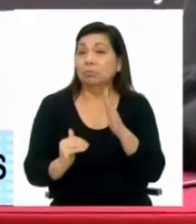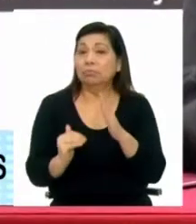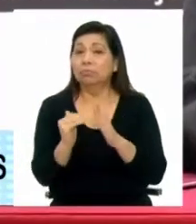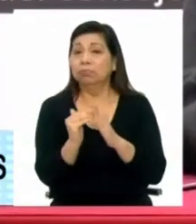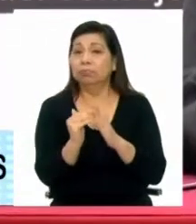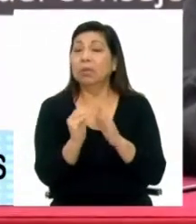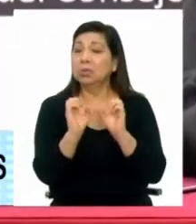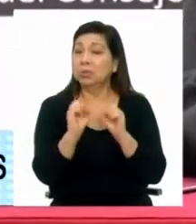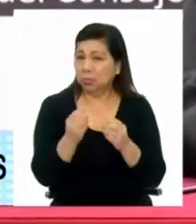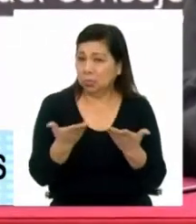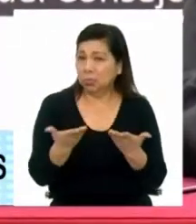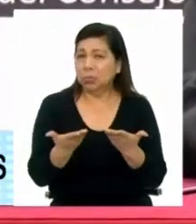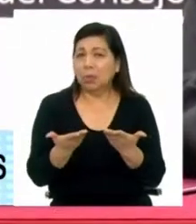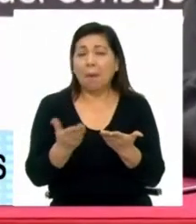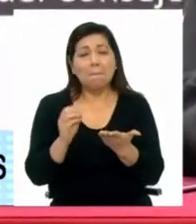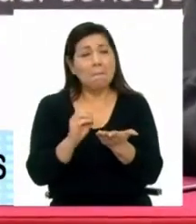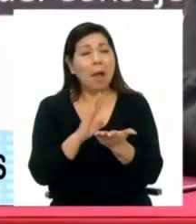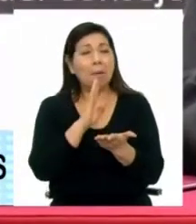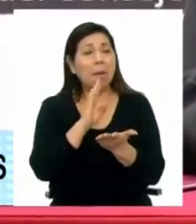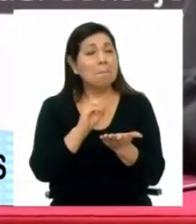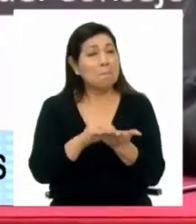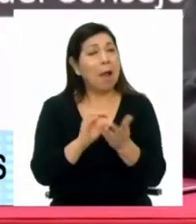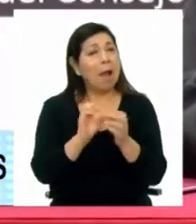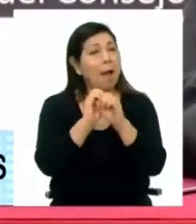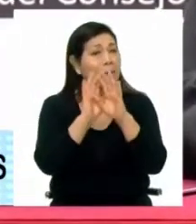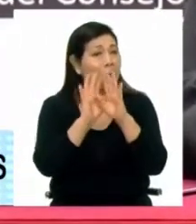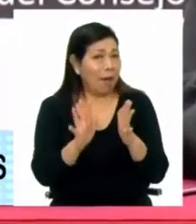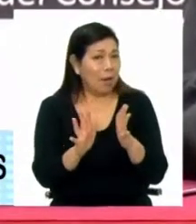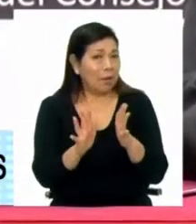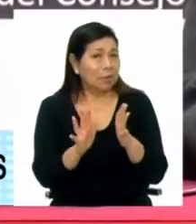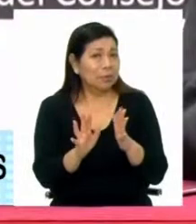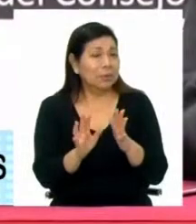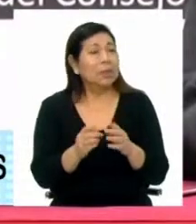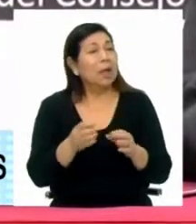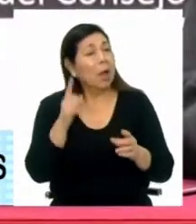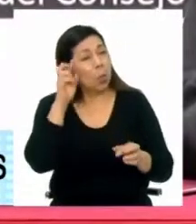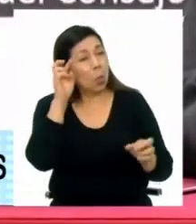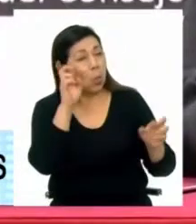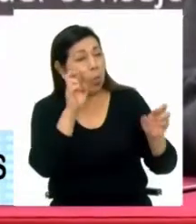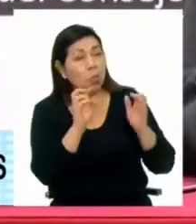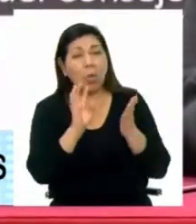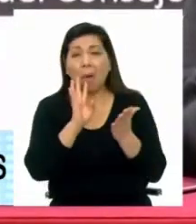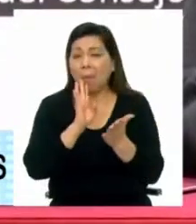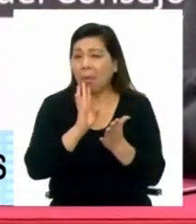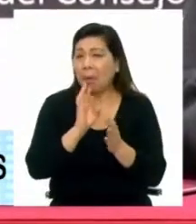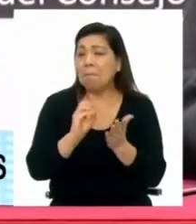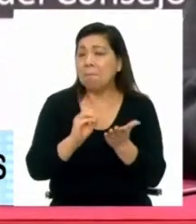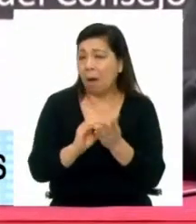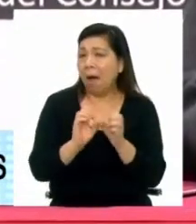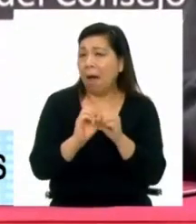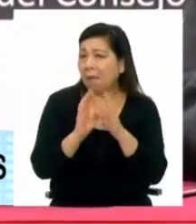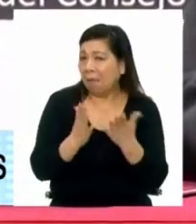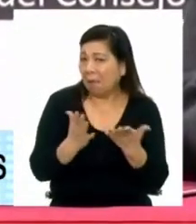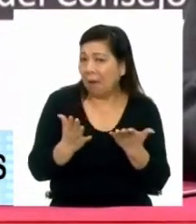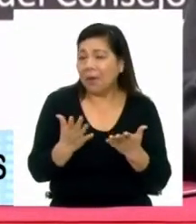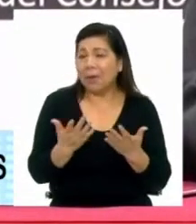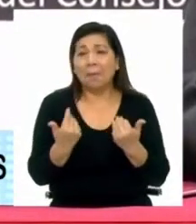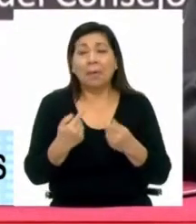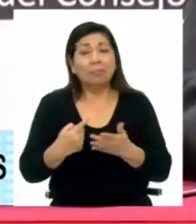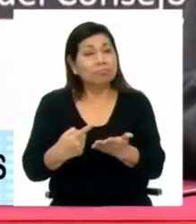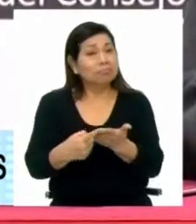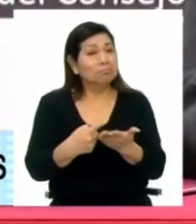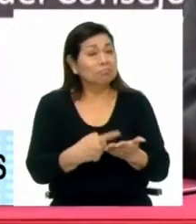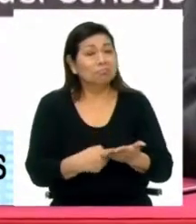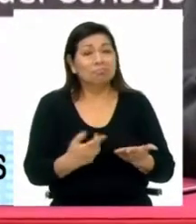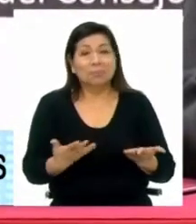alcanzar. Hemos intentado ser lo más claros posibles y además disipar algunas dudas que tenían las bancadas. El